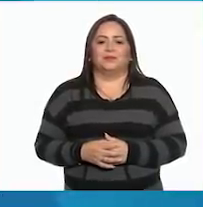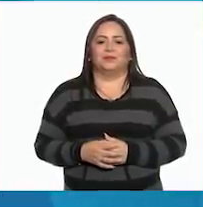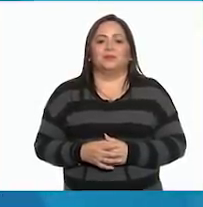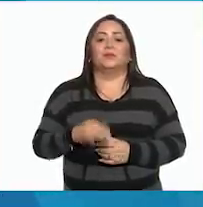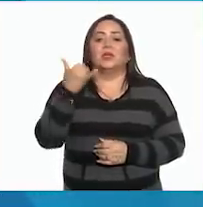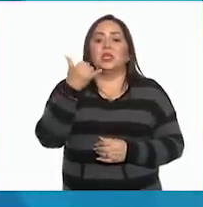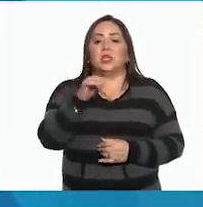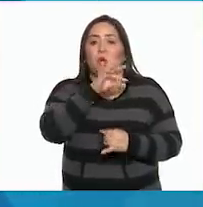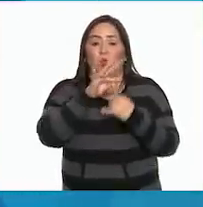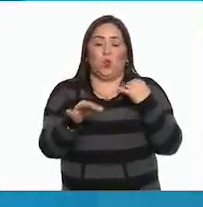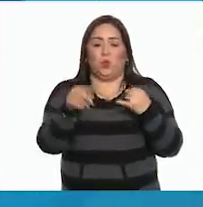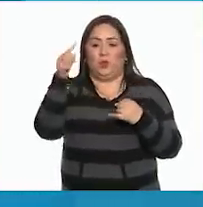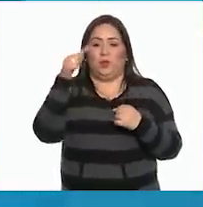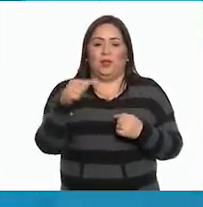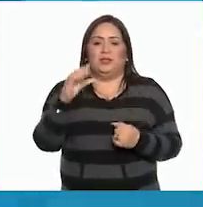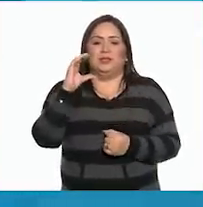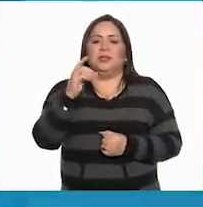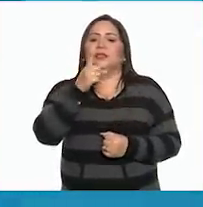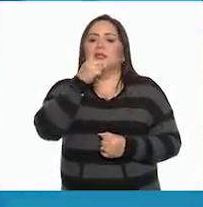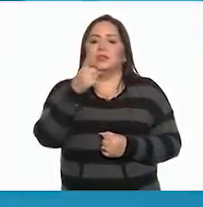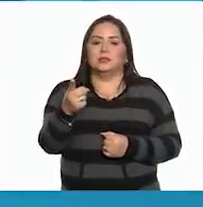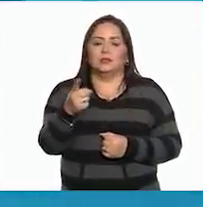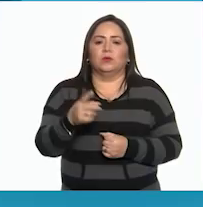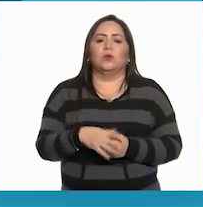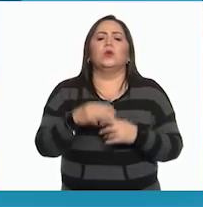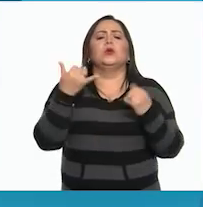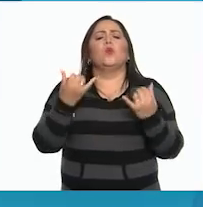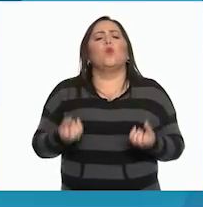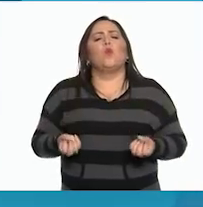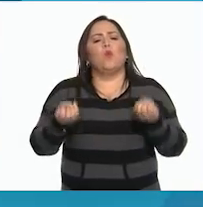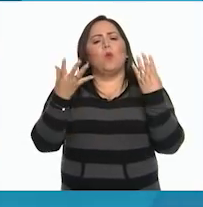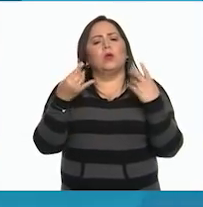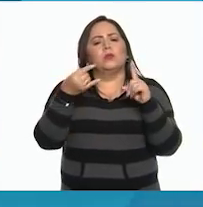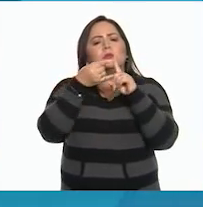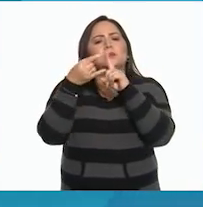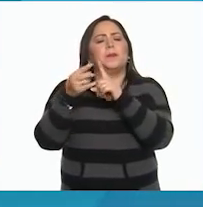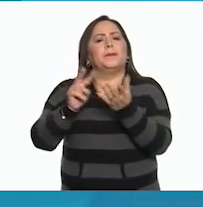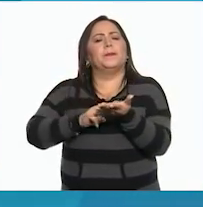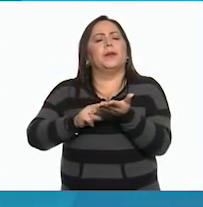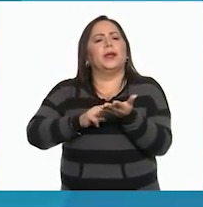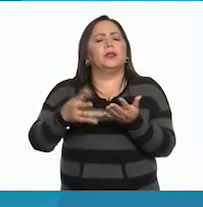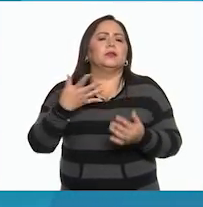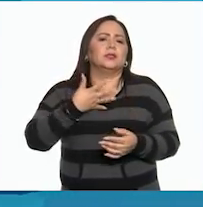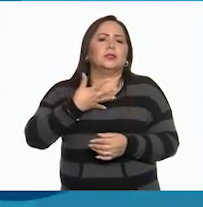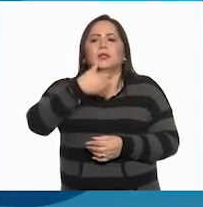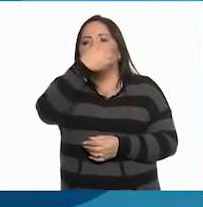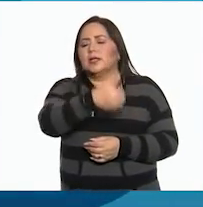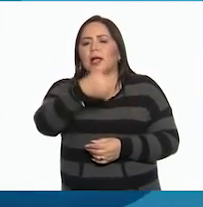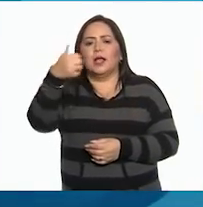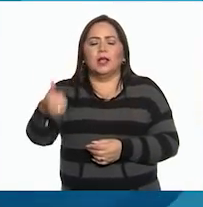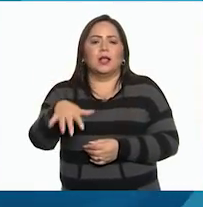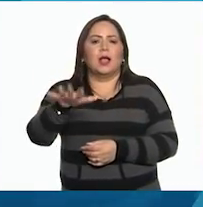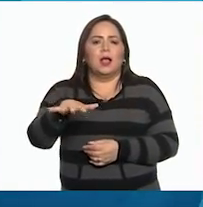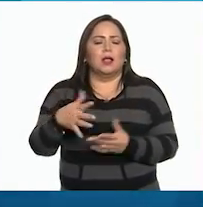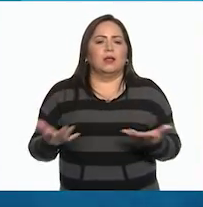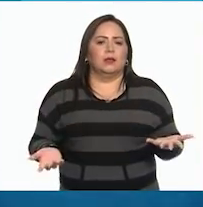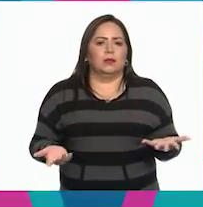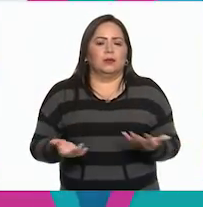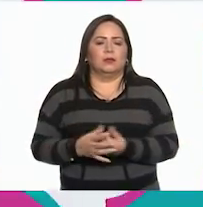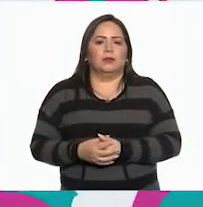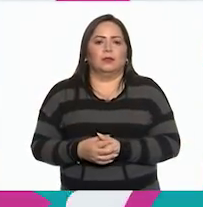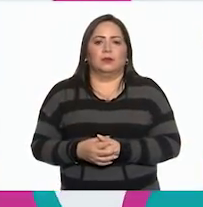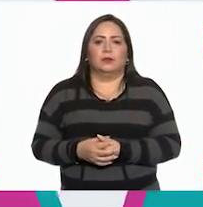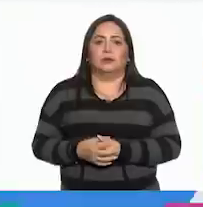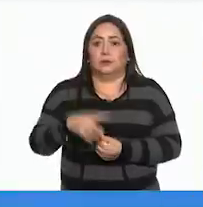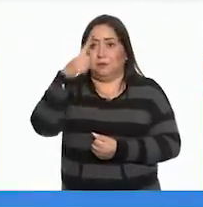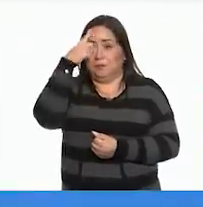Y la última pregunta del inciso C dice, ¿y cuántos cuadros verdes tendría cada una de esas figuras?